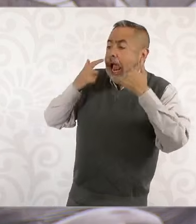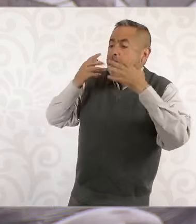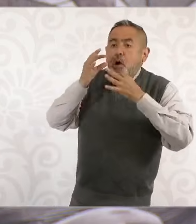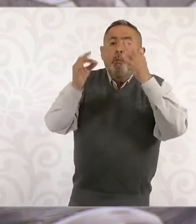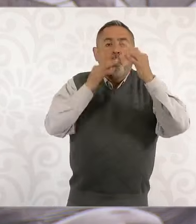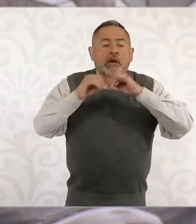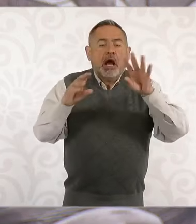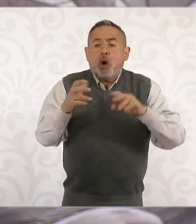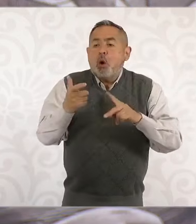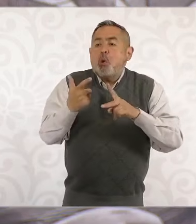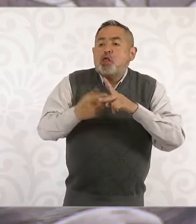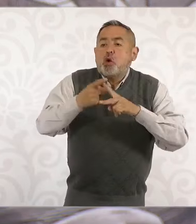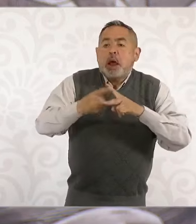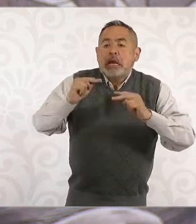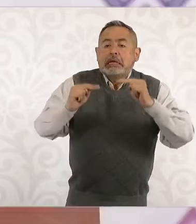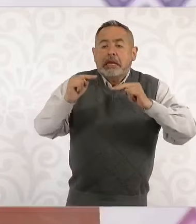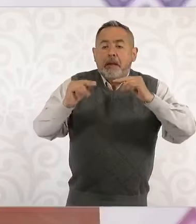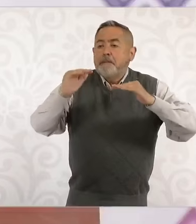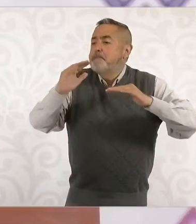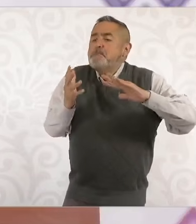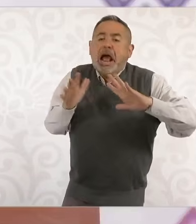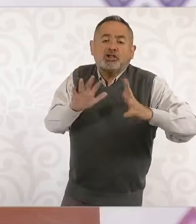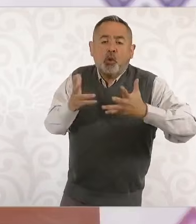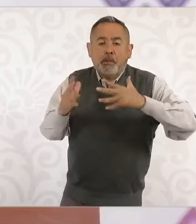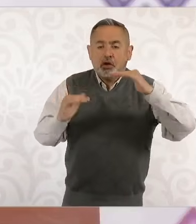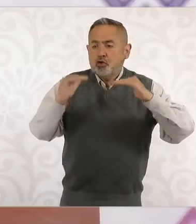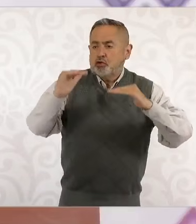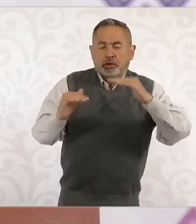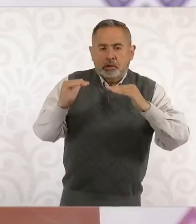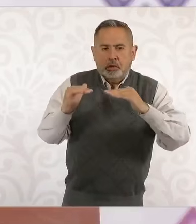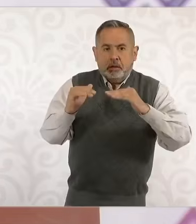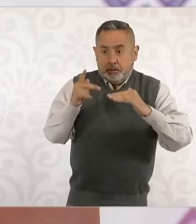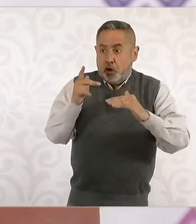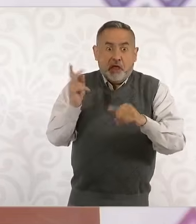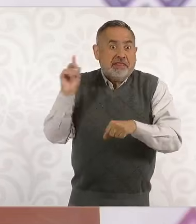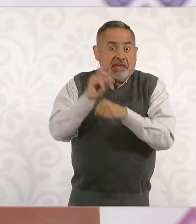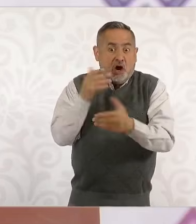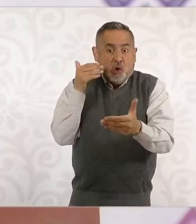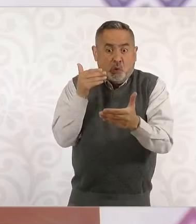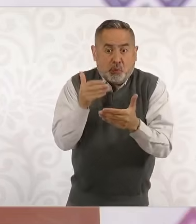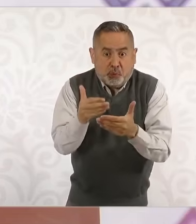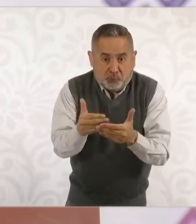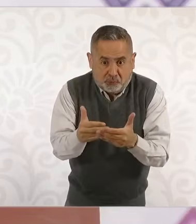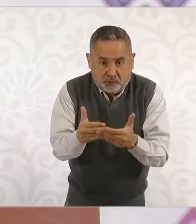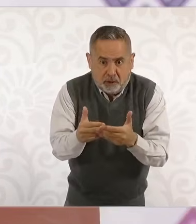publicar rangos de precios antes de, pero 5 minutos antes de la primera